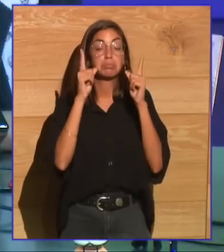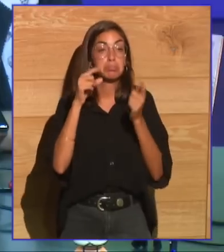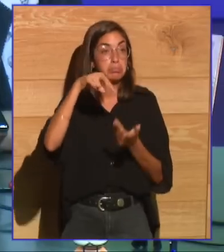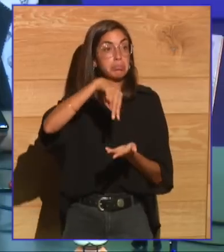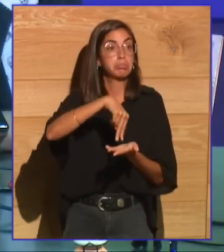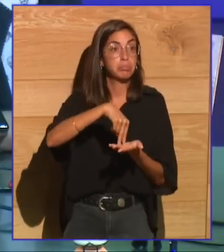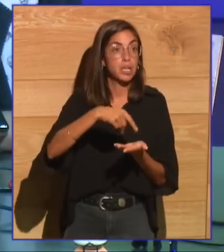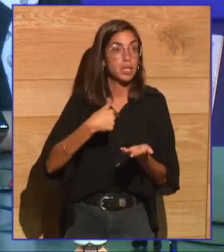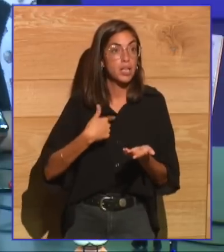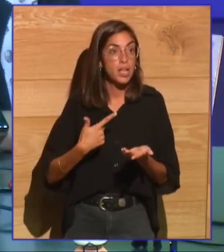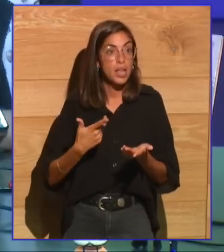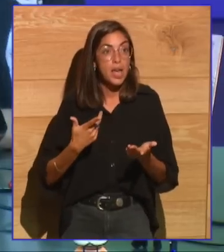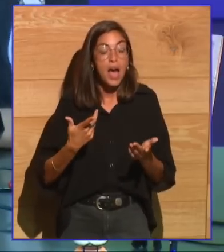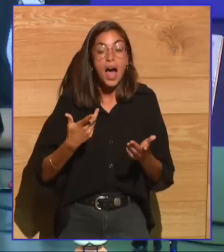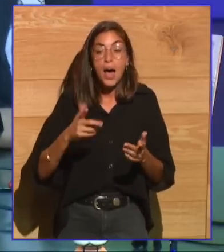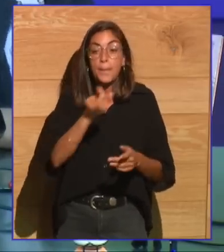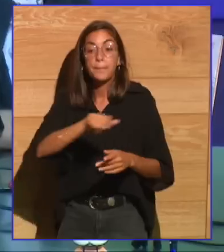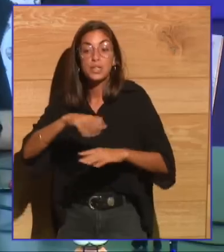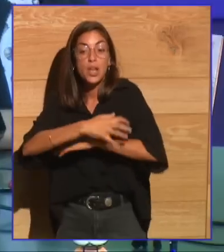es mío